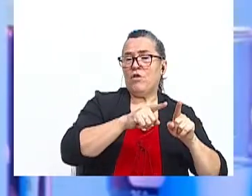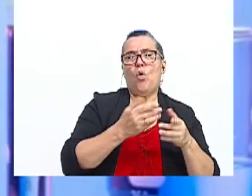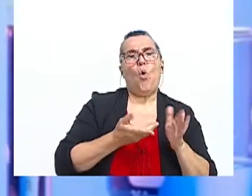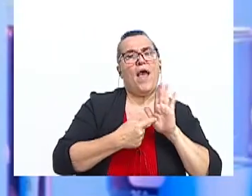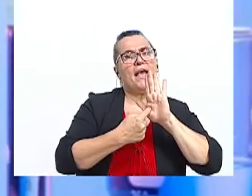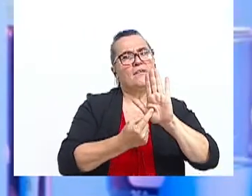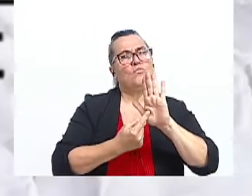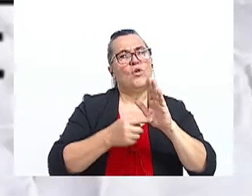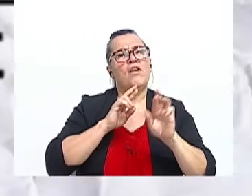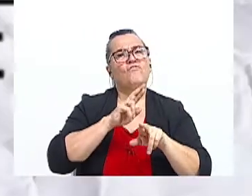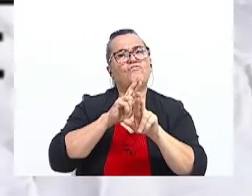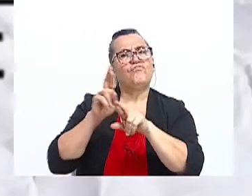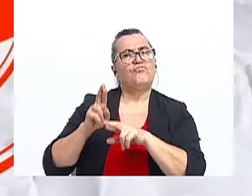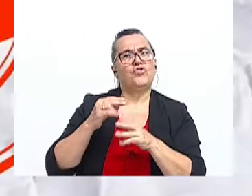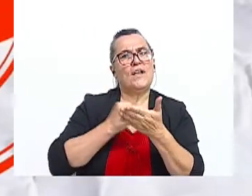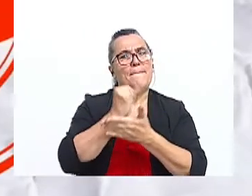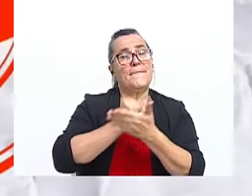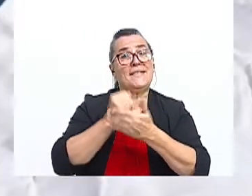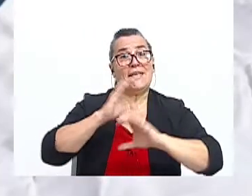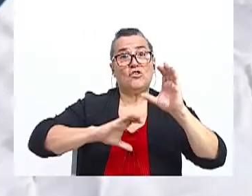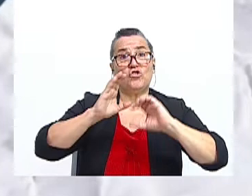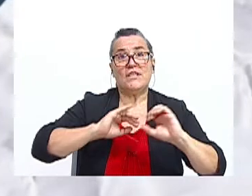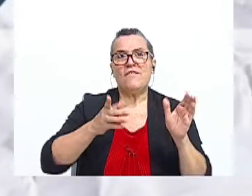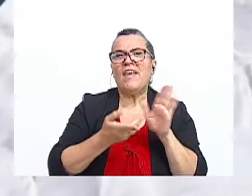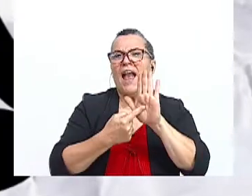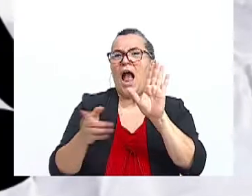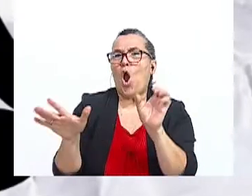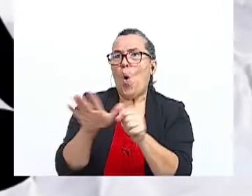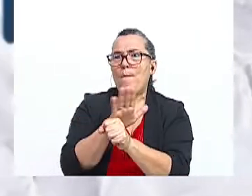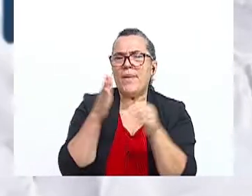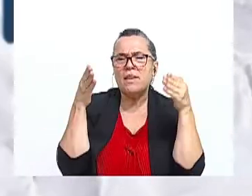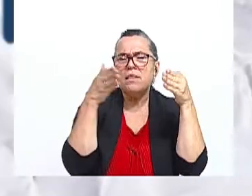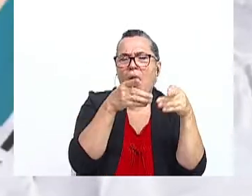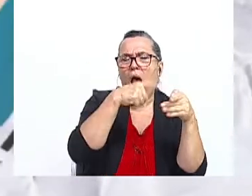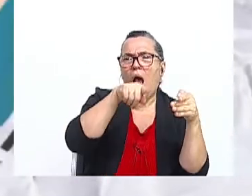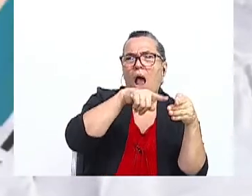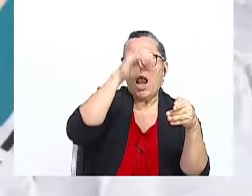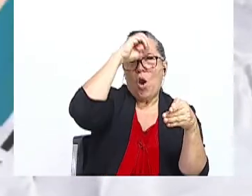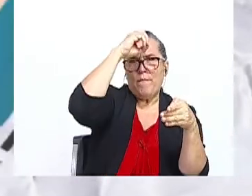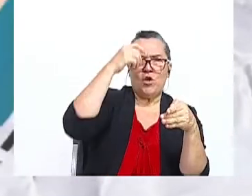investigación científica de manera completa, enfocada en la postura